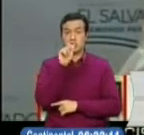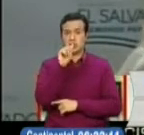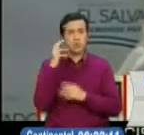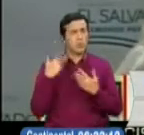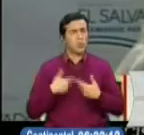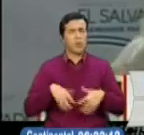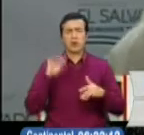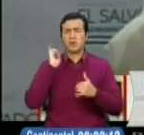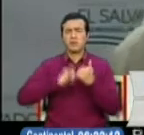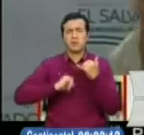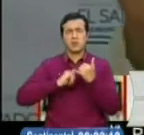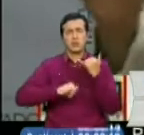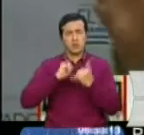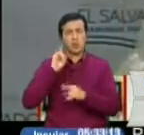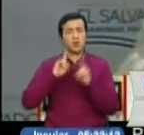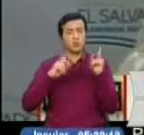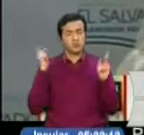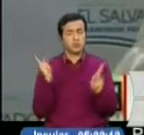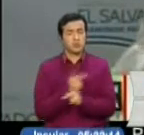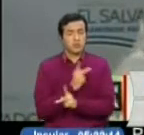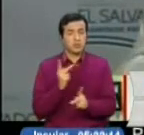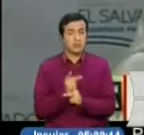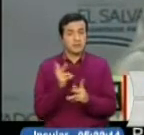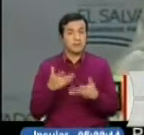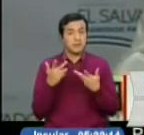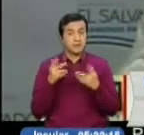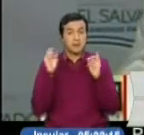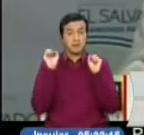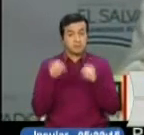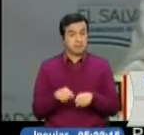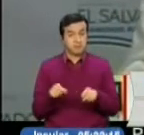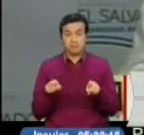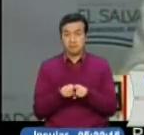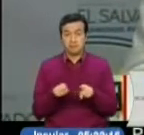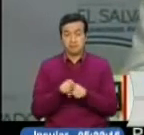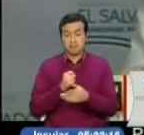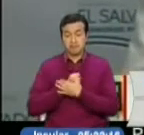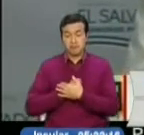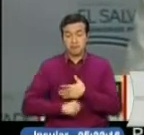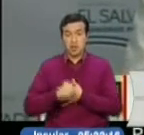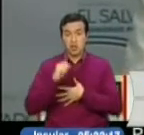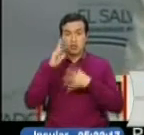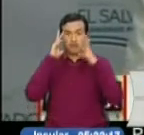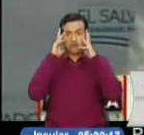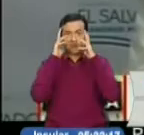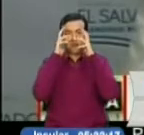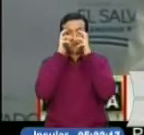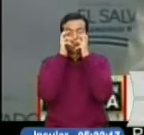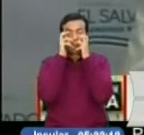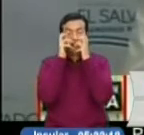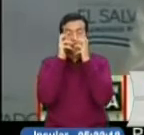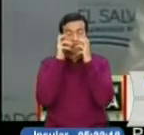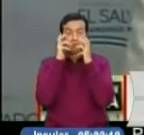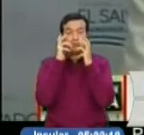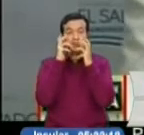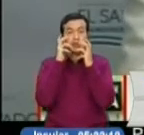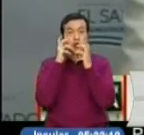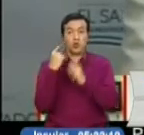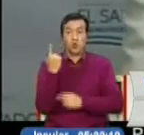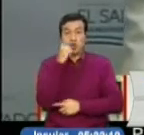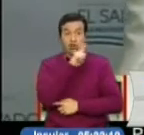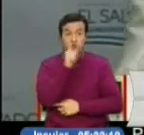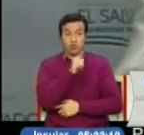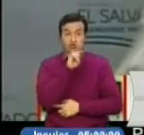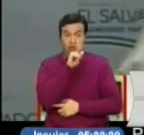infección viral, unas más que otras, pueden provocar microcefalia, ¿va? Para que no sea de que solo el